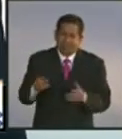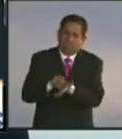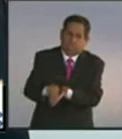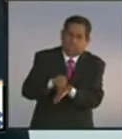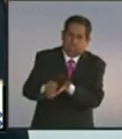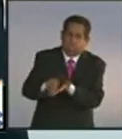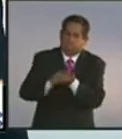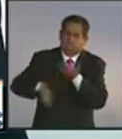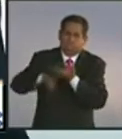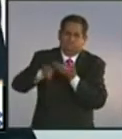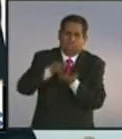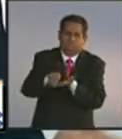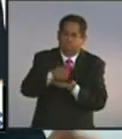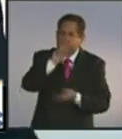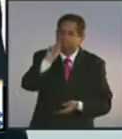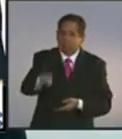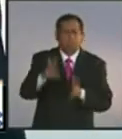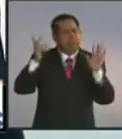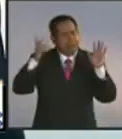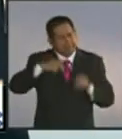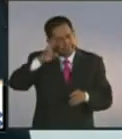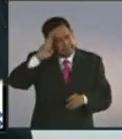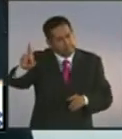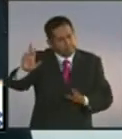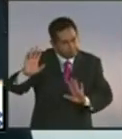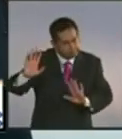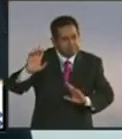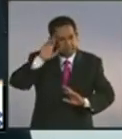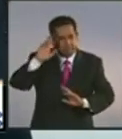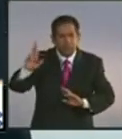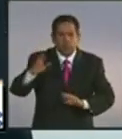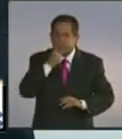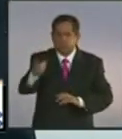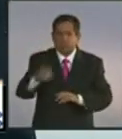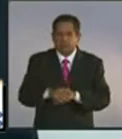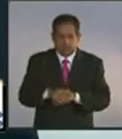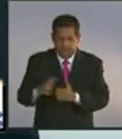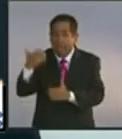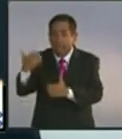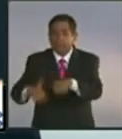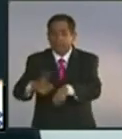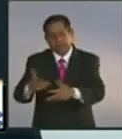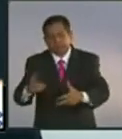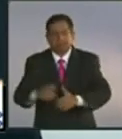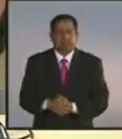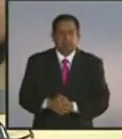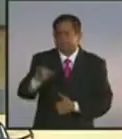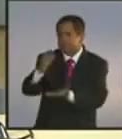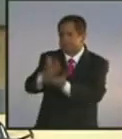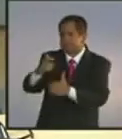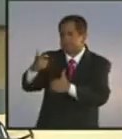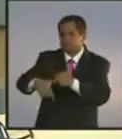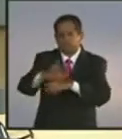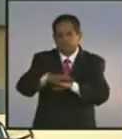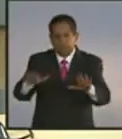de siempre, ¿no? O sea, pero le respeto mucho. Eso es lo que puedo comentar. Ya se me terminó mi tiempo. Sí, se ha acabado el tiempo de este